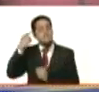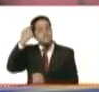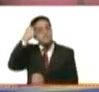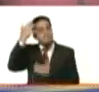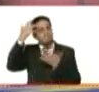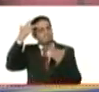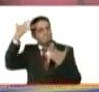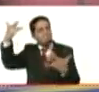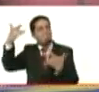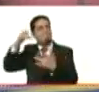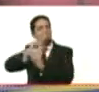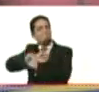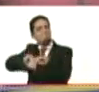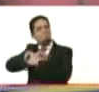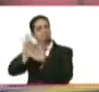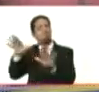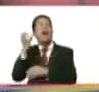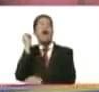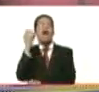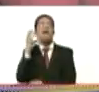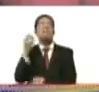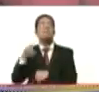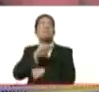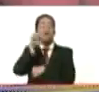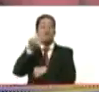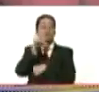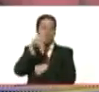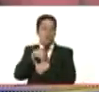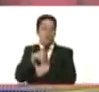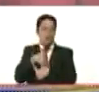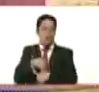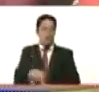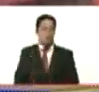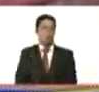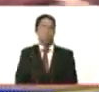en la plenipotenciaria Asamblea Nacional Constituyente.